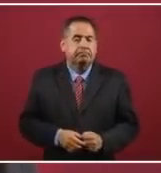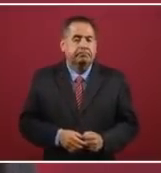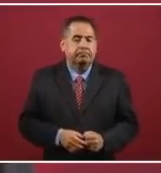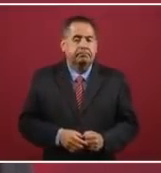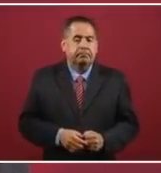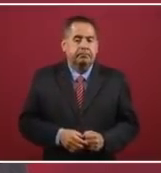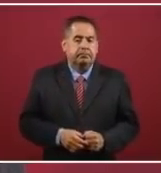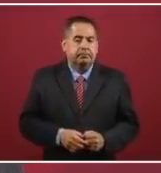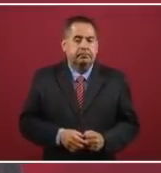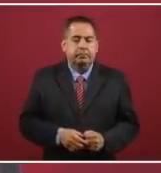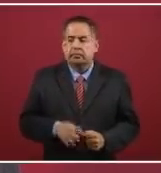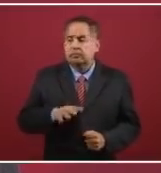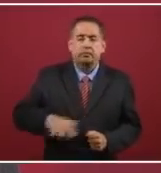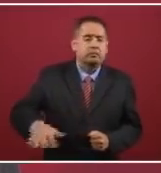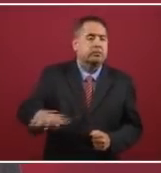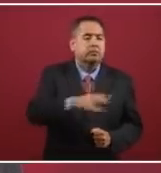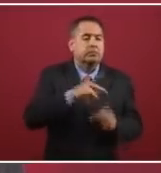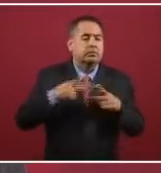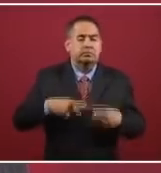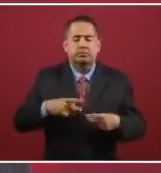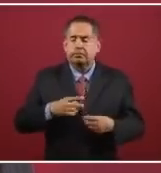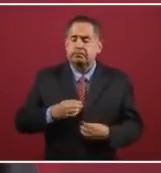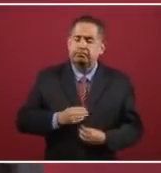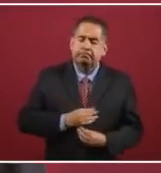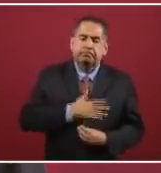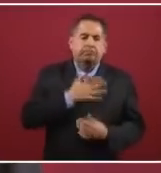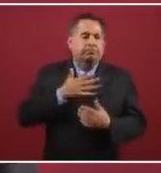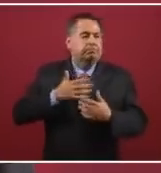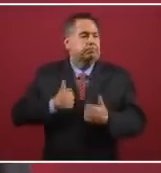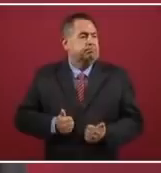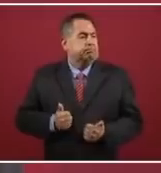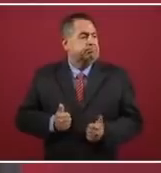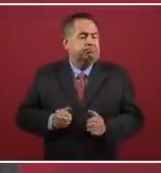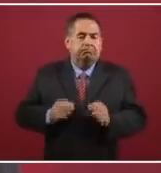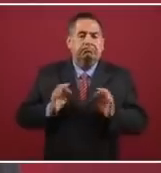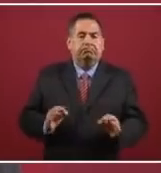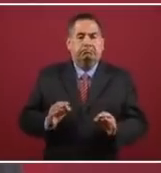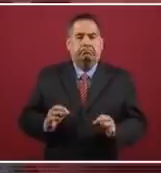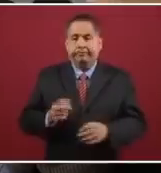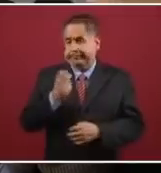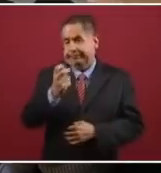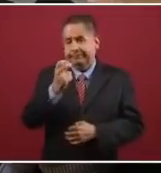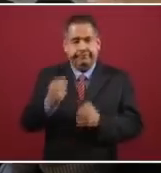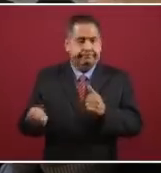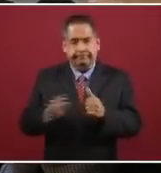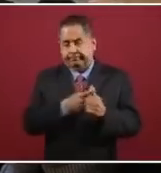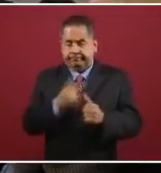el bienestar del pueblo, esa es la primera,